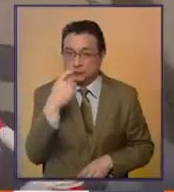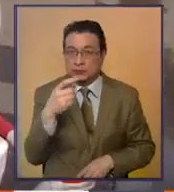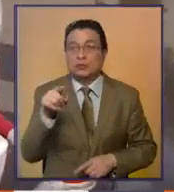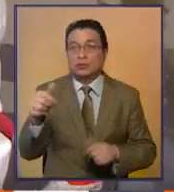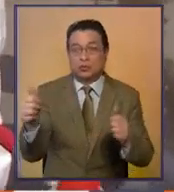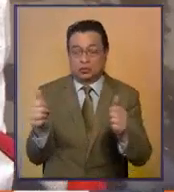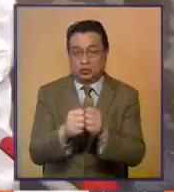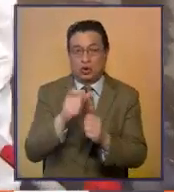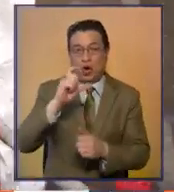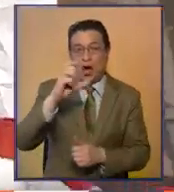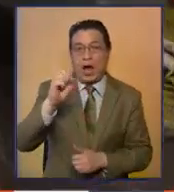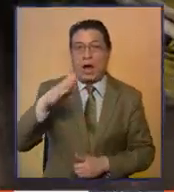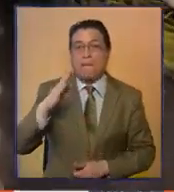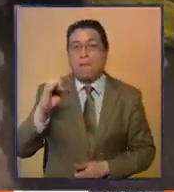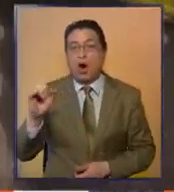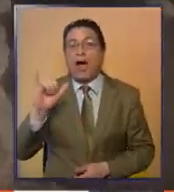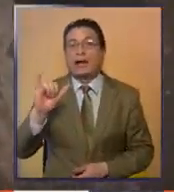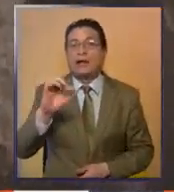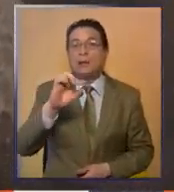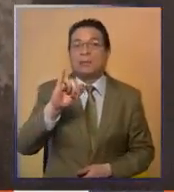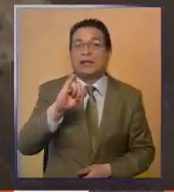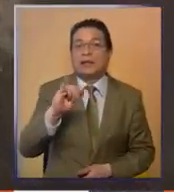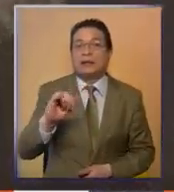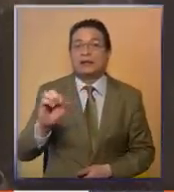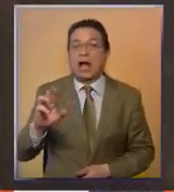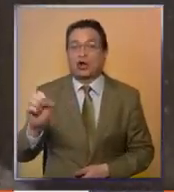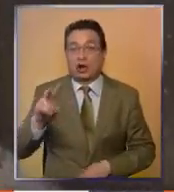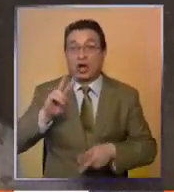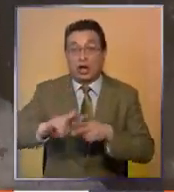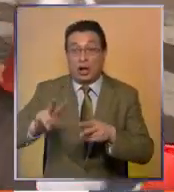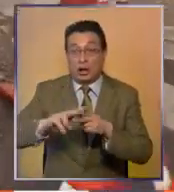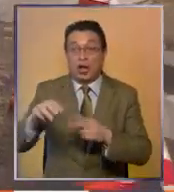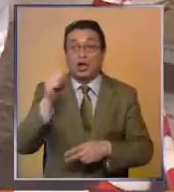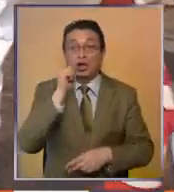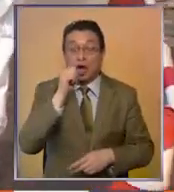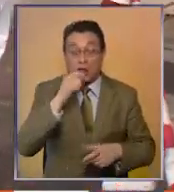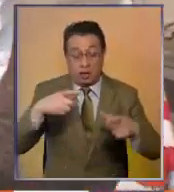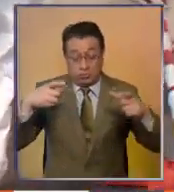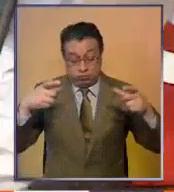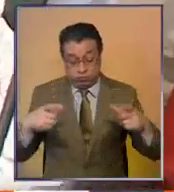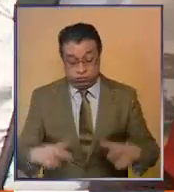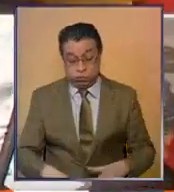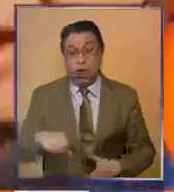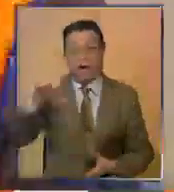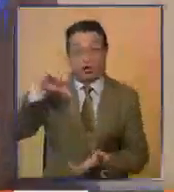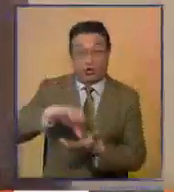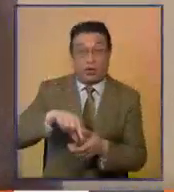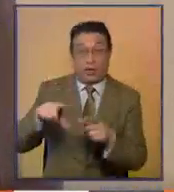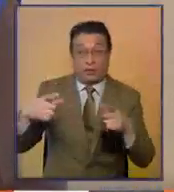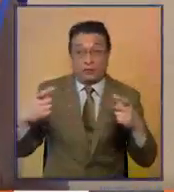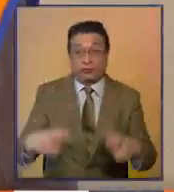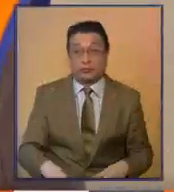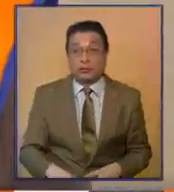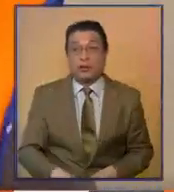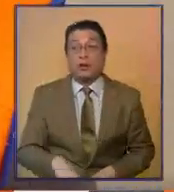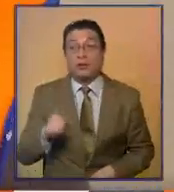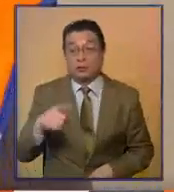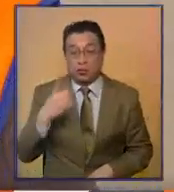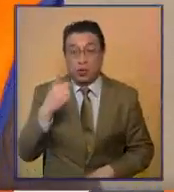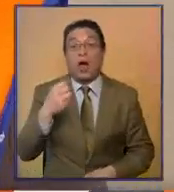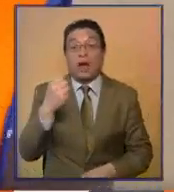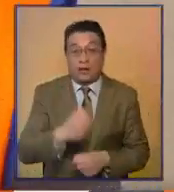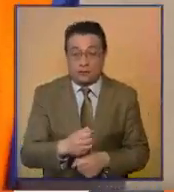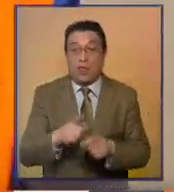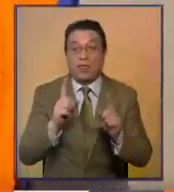Carlos Gamboa y Alejandro Pizarro. Ambos reparan todos los días el alcantarillado de la ciudad. Es una labor que hay que tener